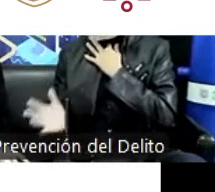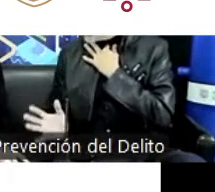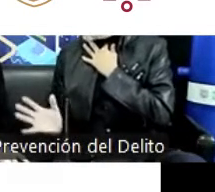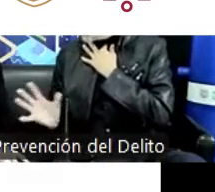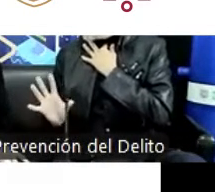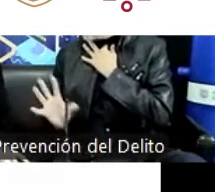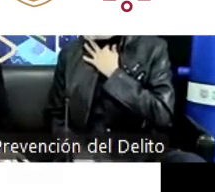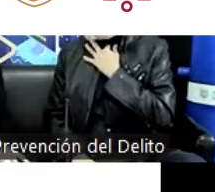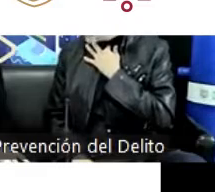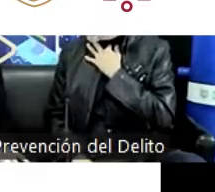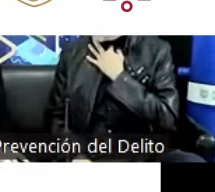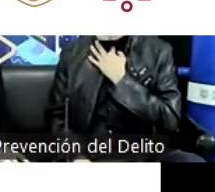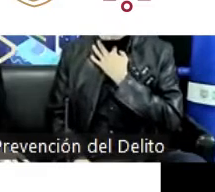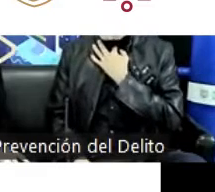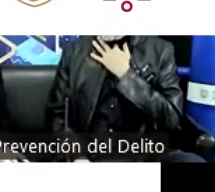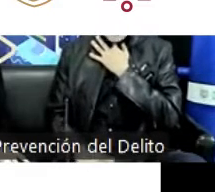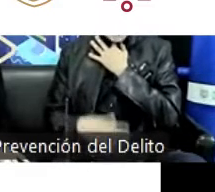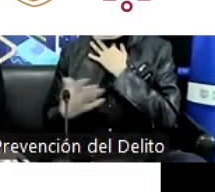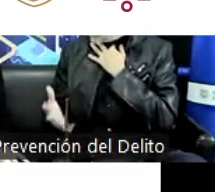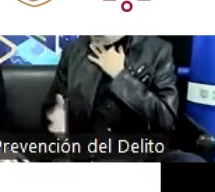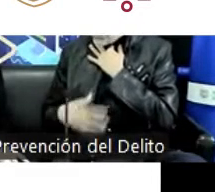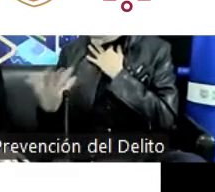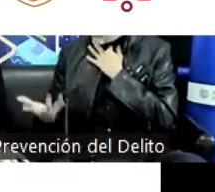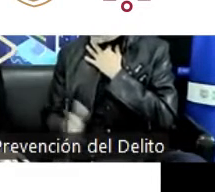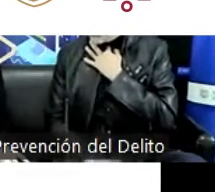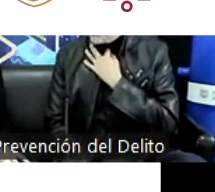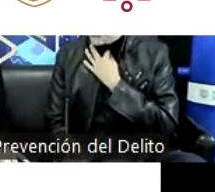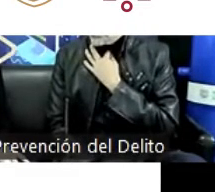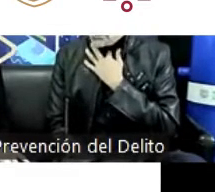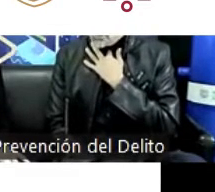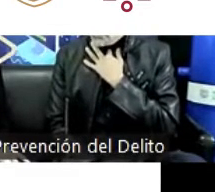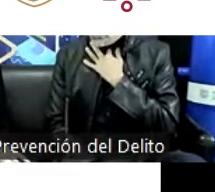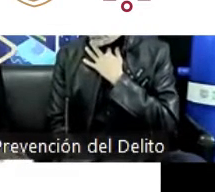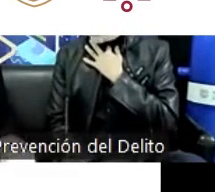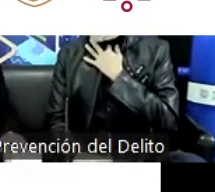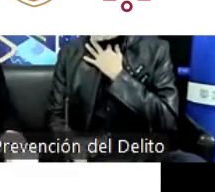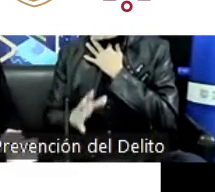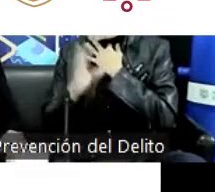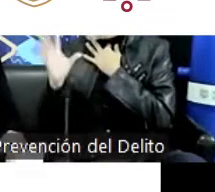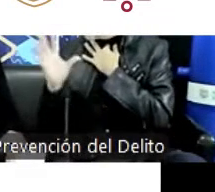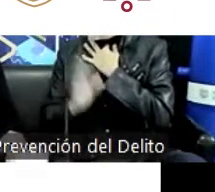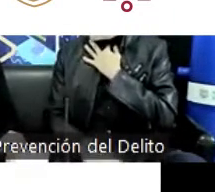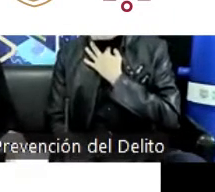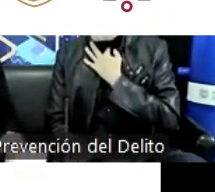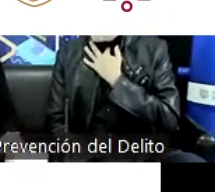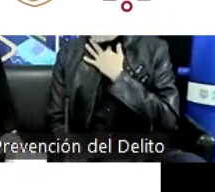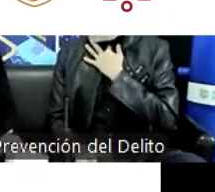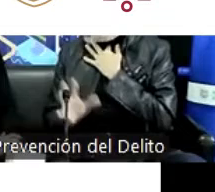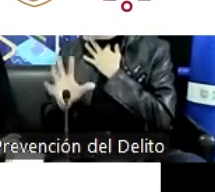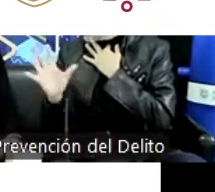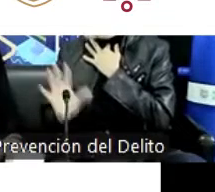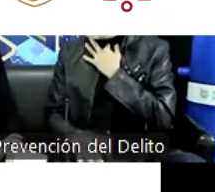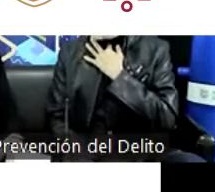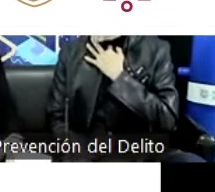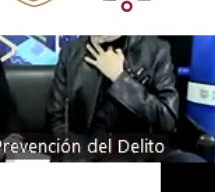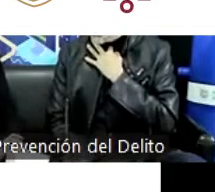8 o 12 sesiones según el caso. Esto es muy flexible, se puede ampliar, pero no máximo de